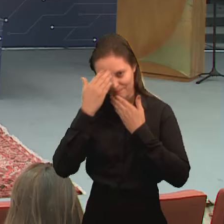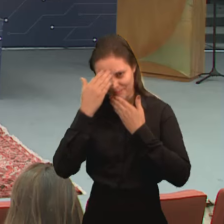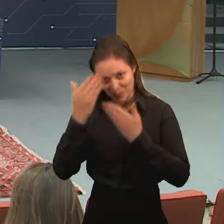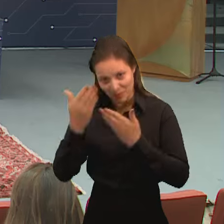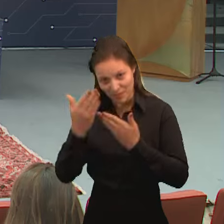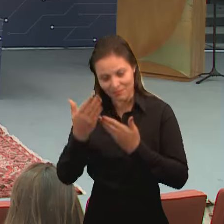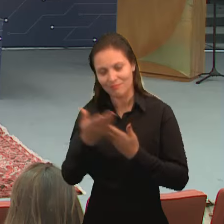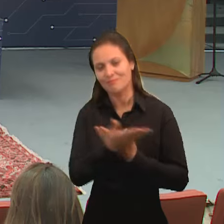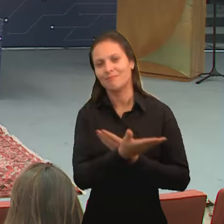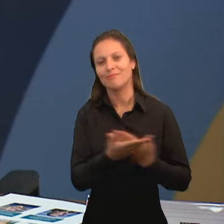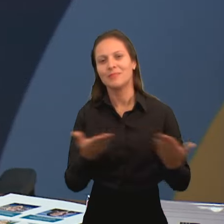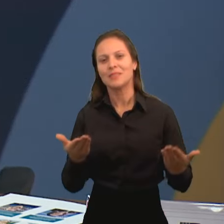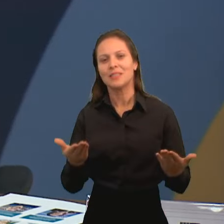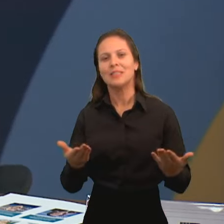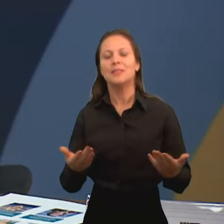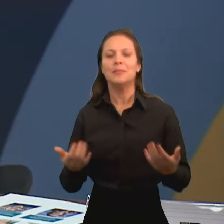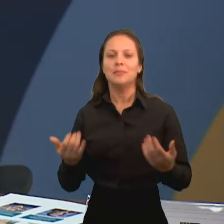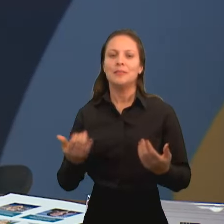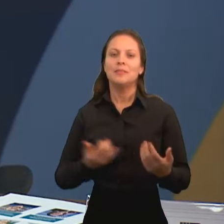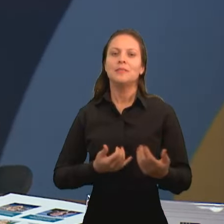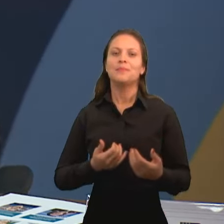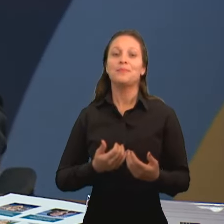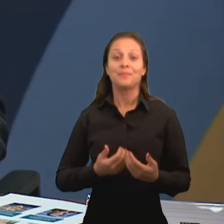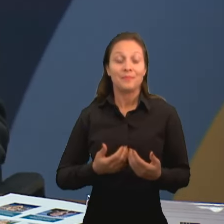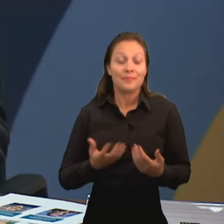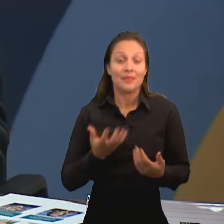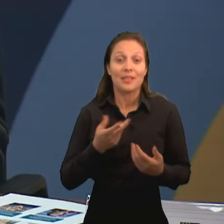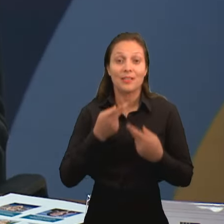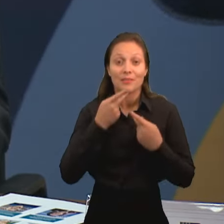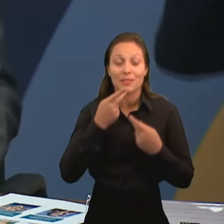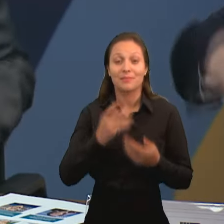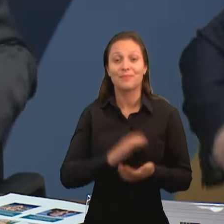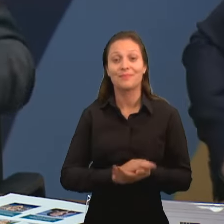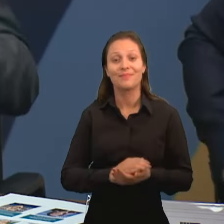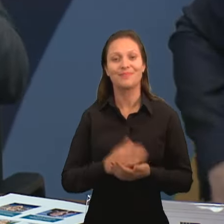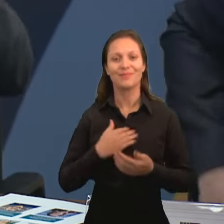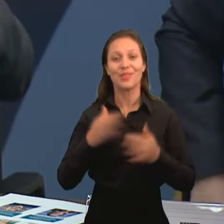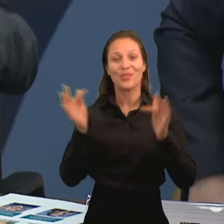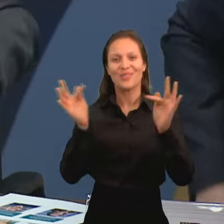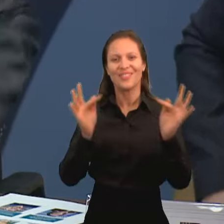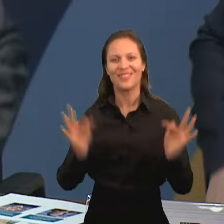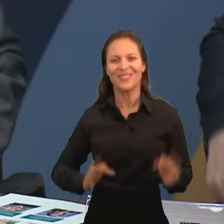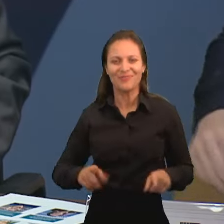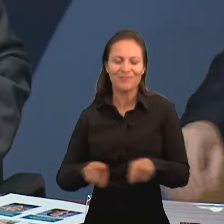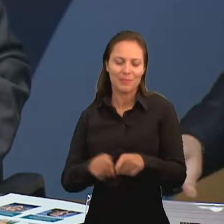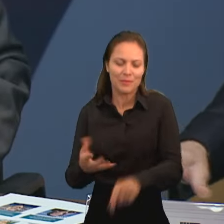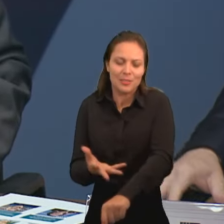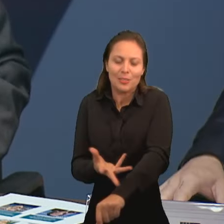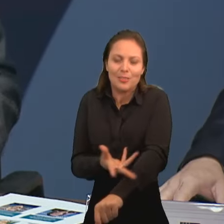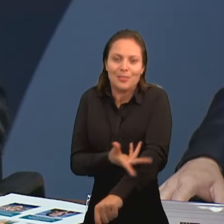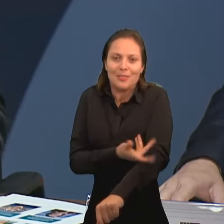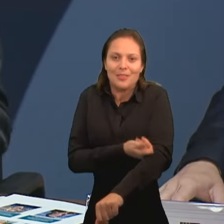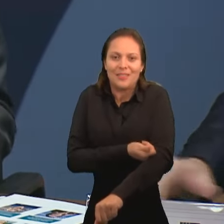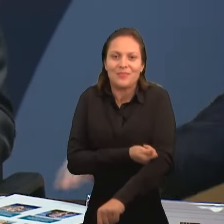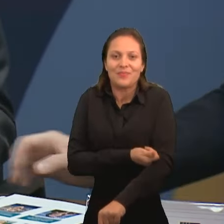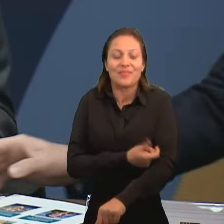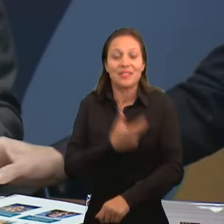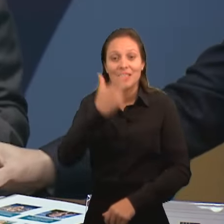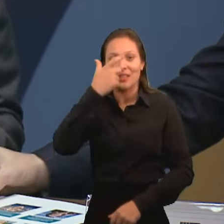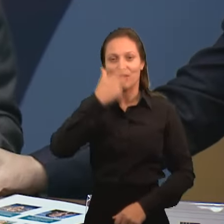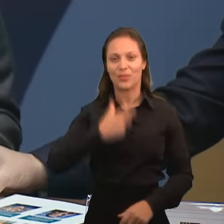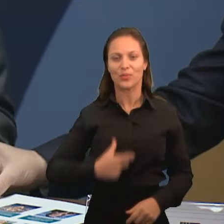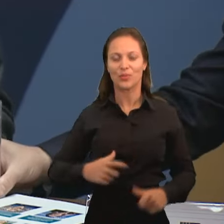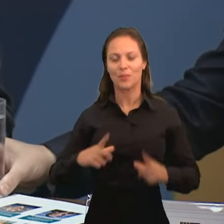Muchas gracias por los discursos tan inspiradores. Y quería decirles que estoy muy feliz y un poco emocionado incluso de estar